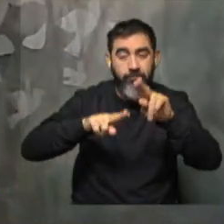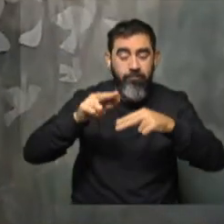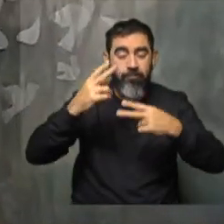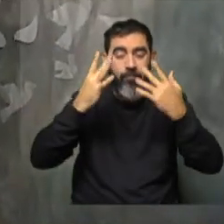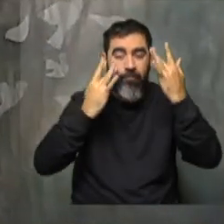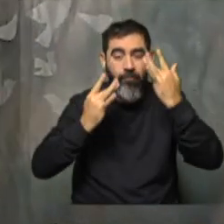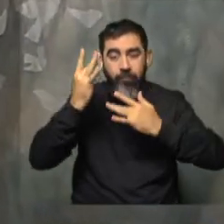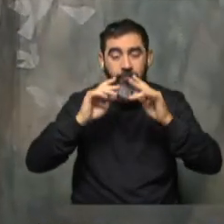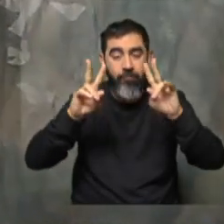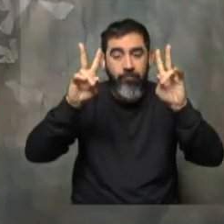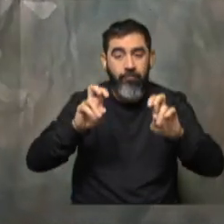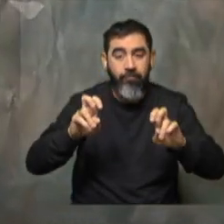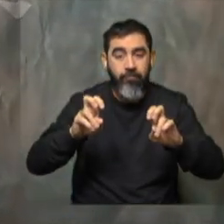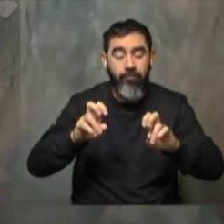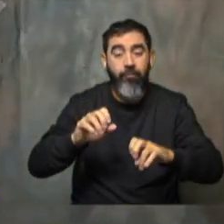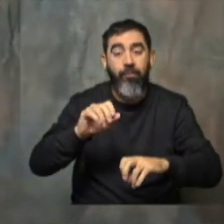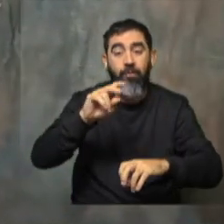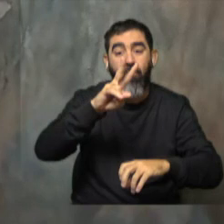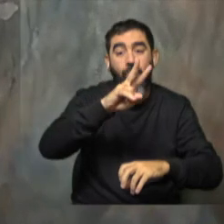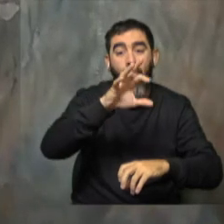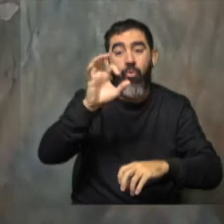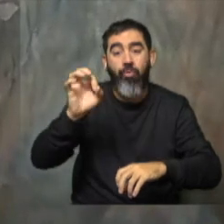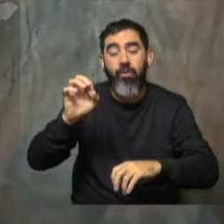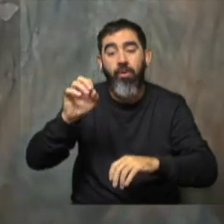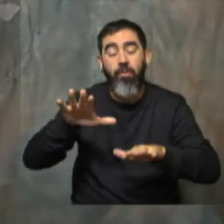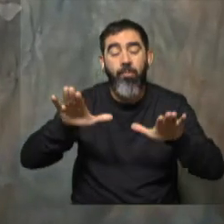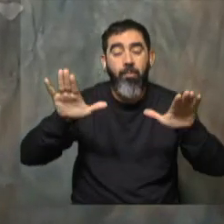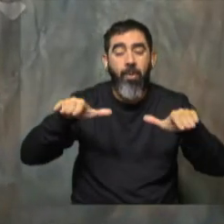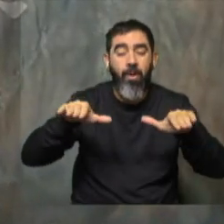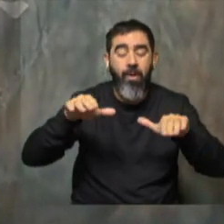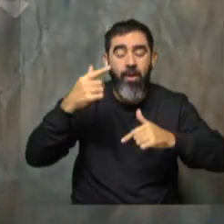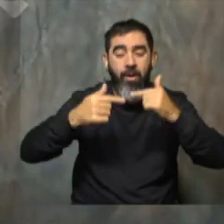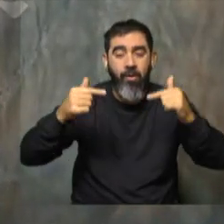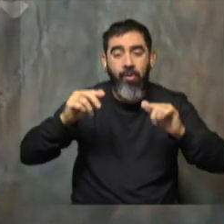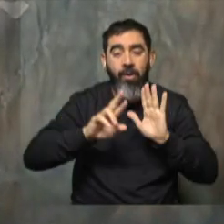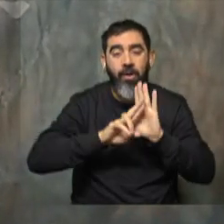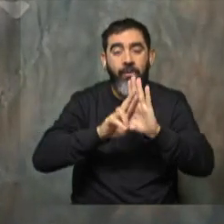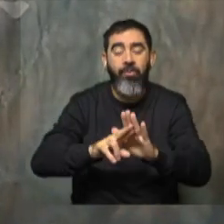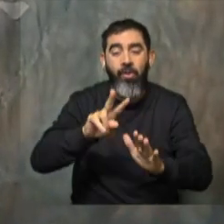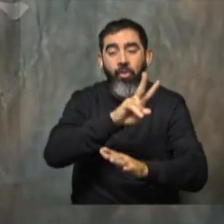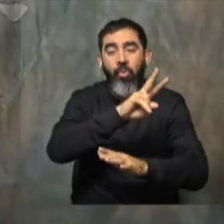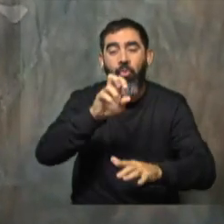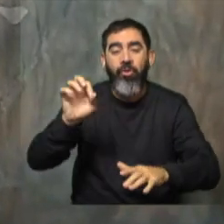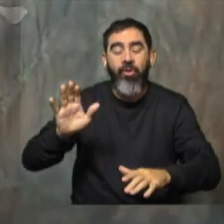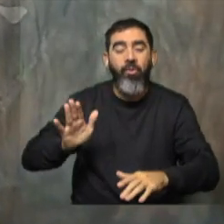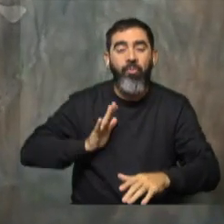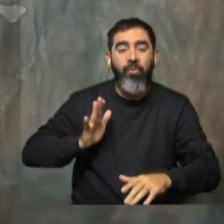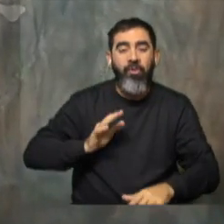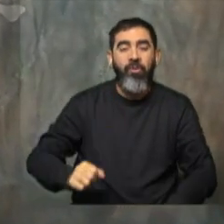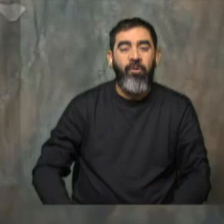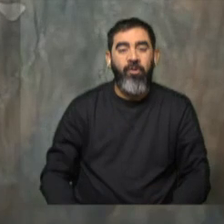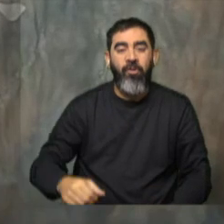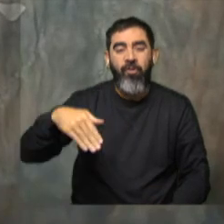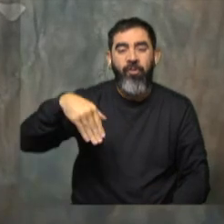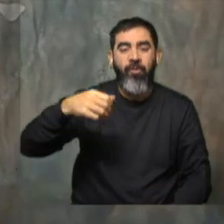una obra que tiene que ver con 200 aves que representan a esas 200 mujeres que pasaron. Y estamos con Magela y